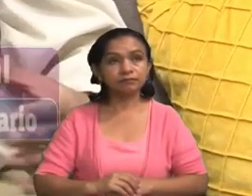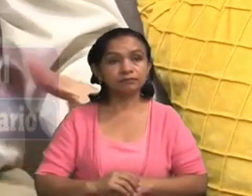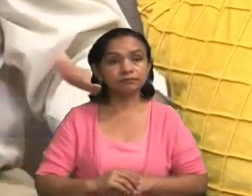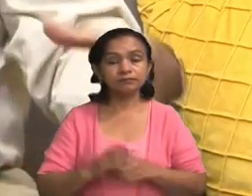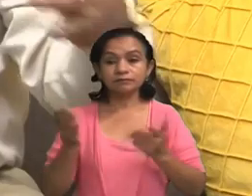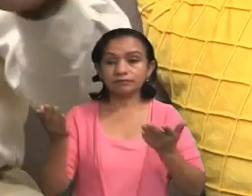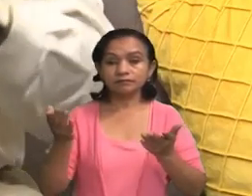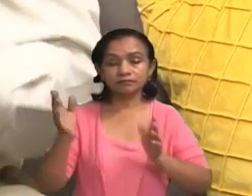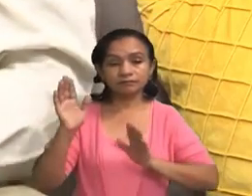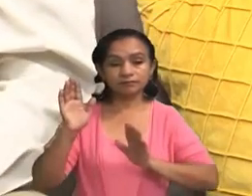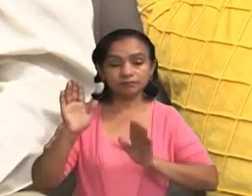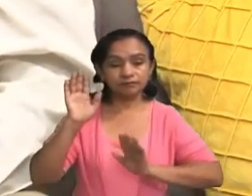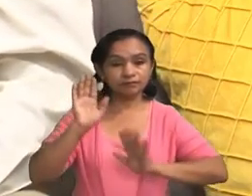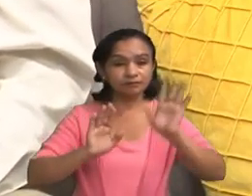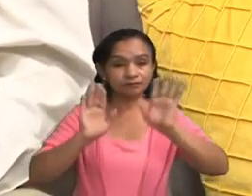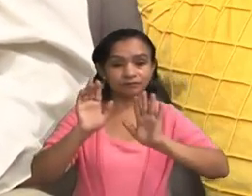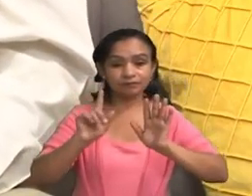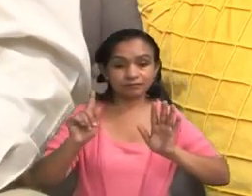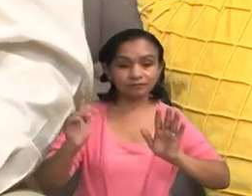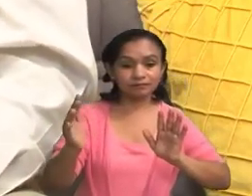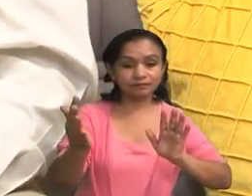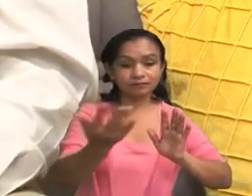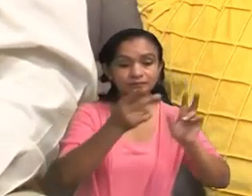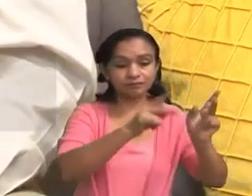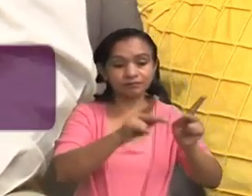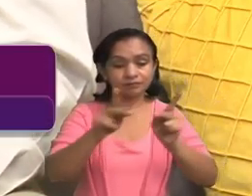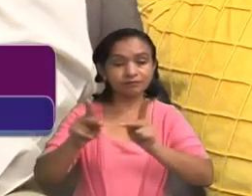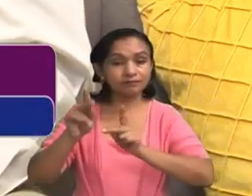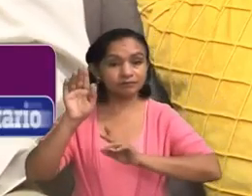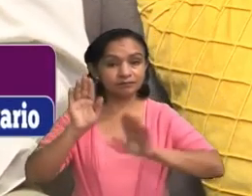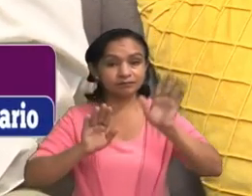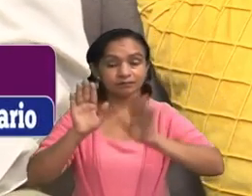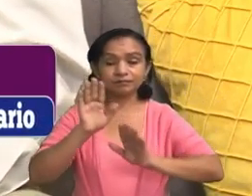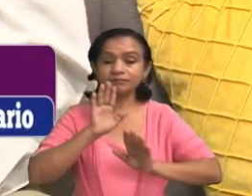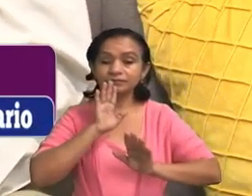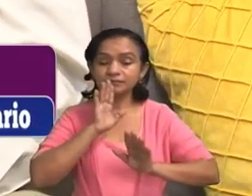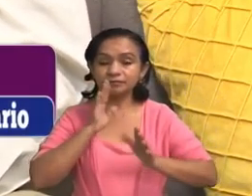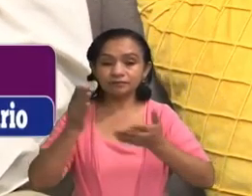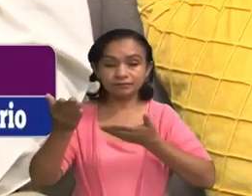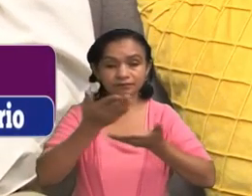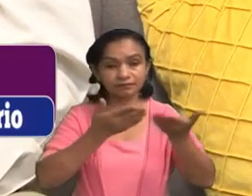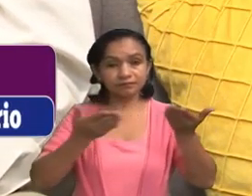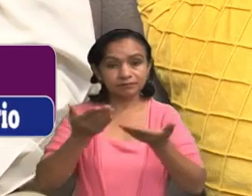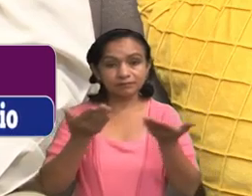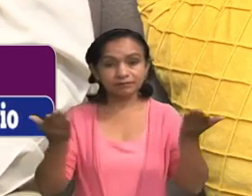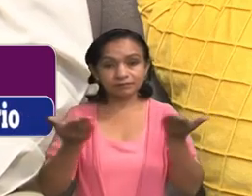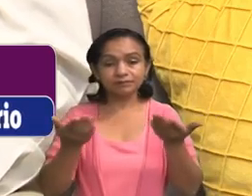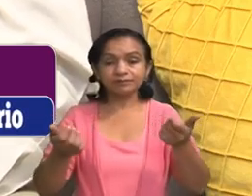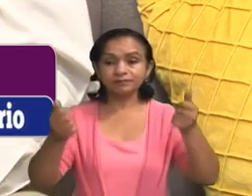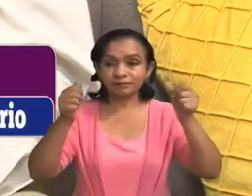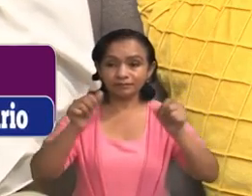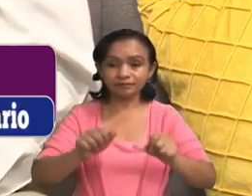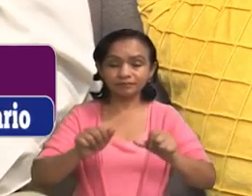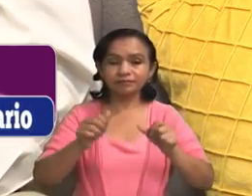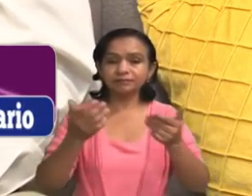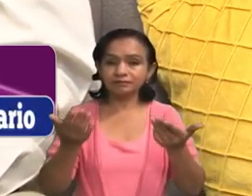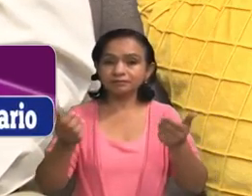el concurso de todos los actores dialogando en un congreso establecen o